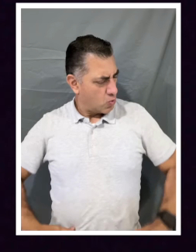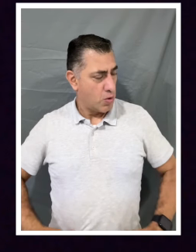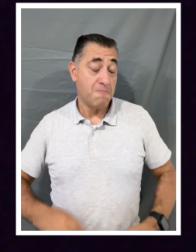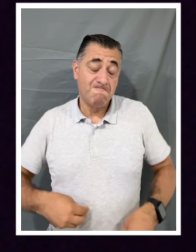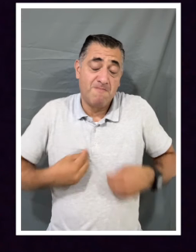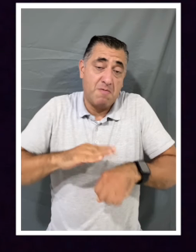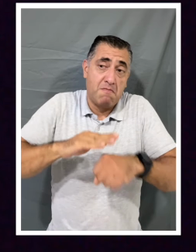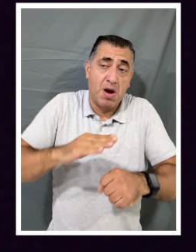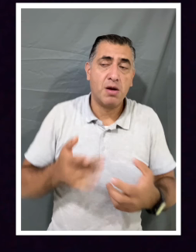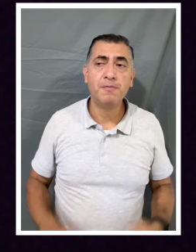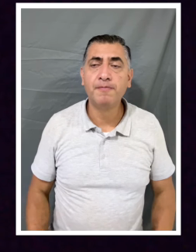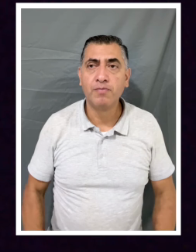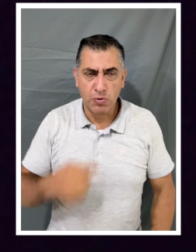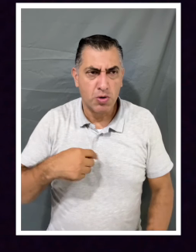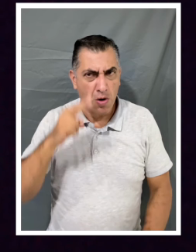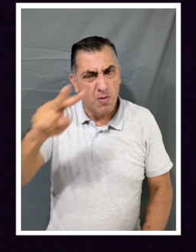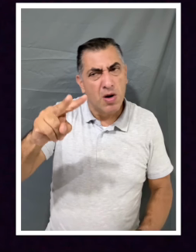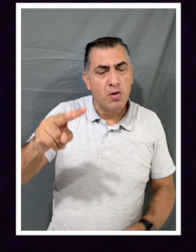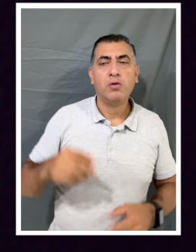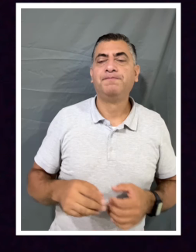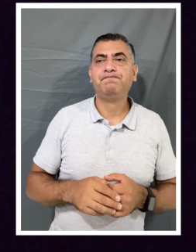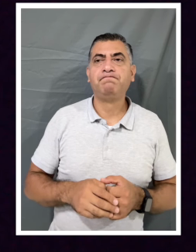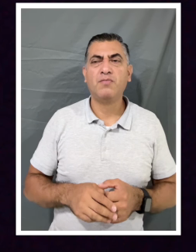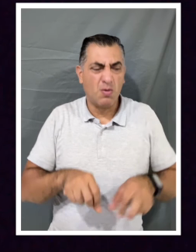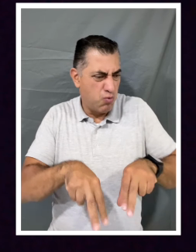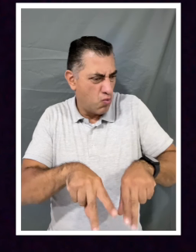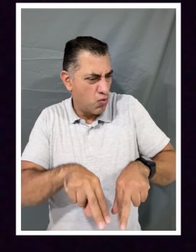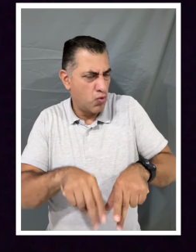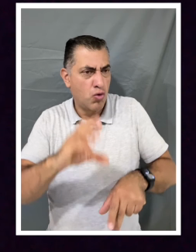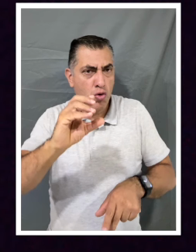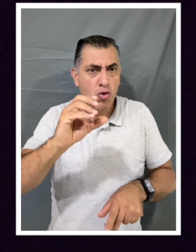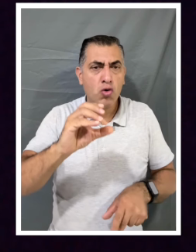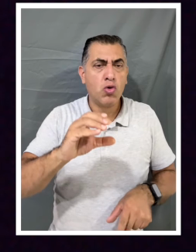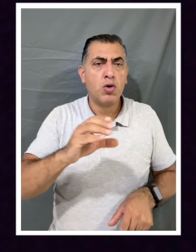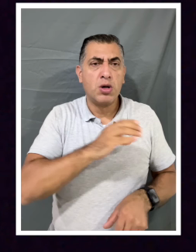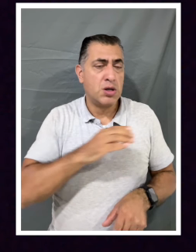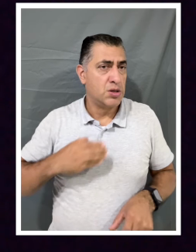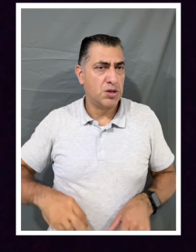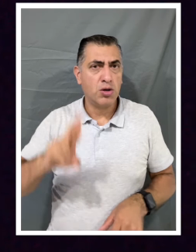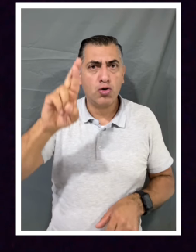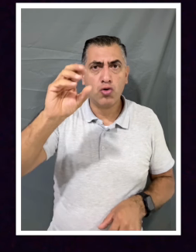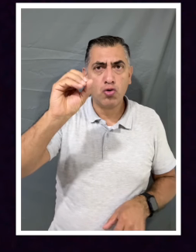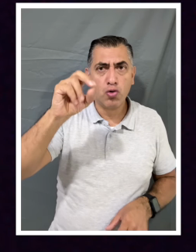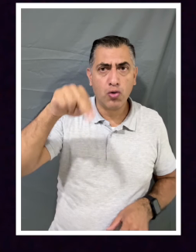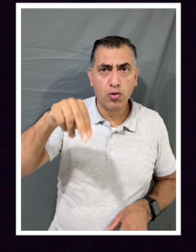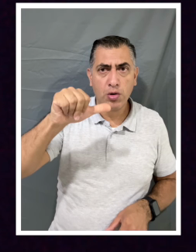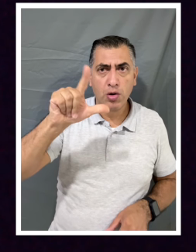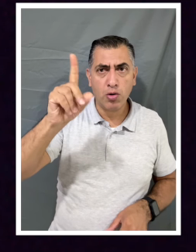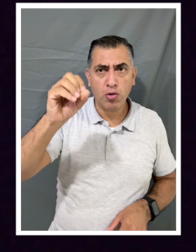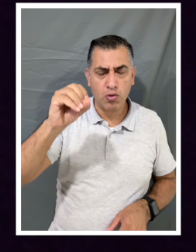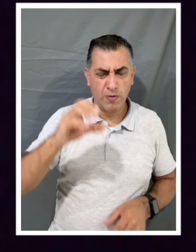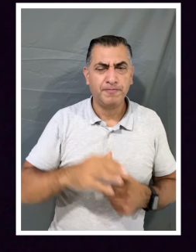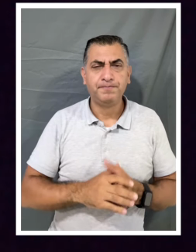van a vivir más yo pienso en Cristiano Ronaldo que bueno para lograr lo que ha logrado es que se ha necesitado organizar